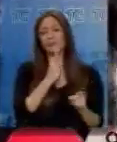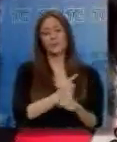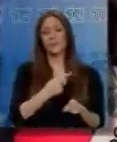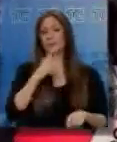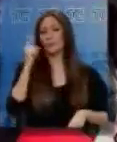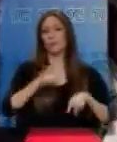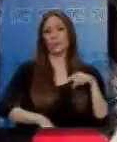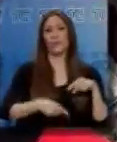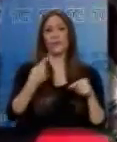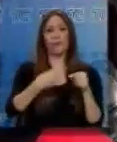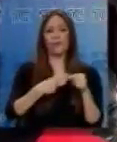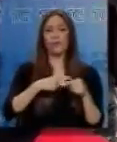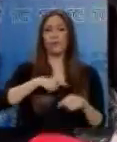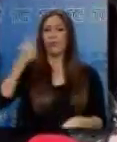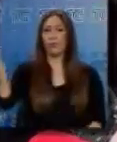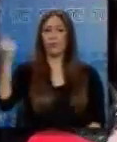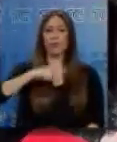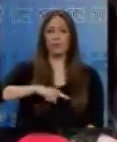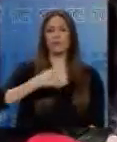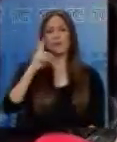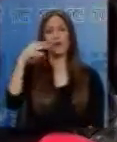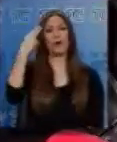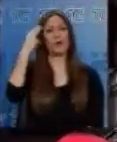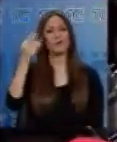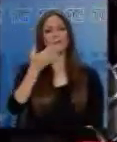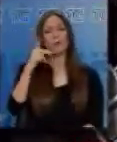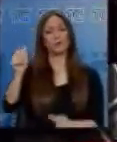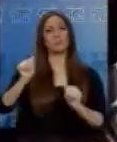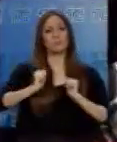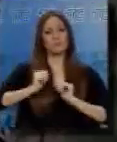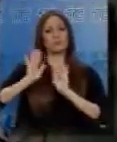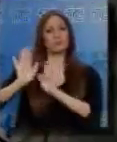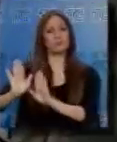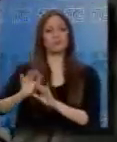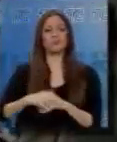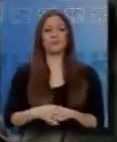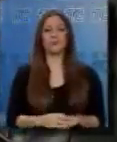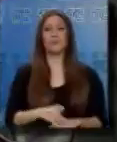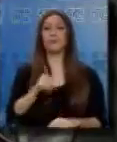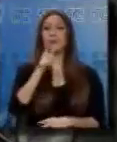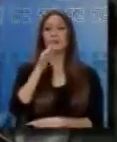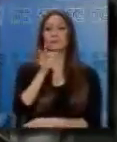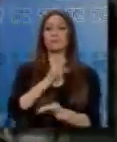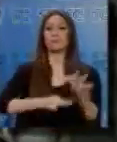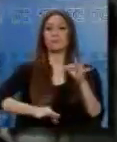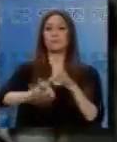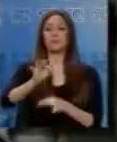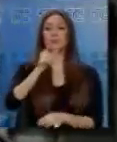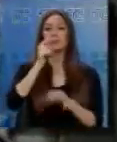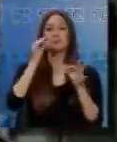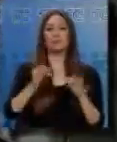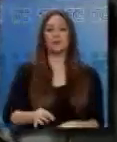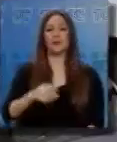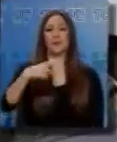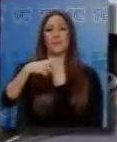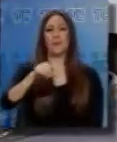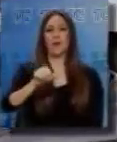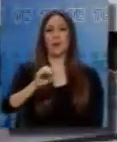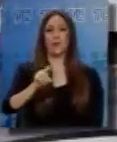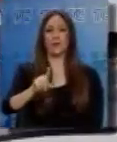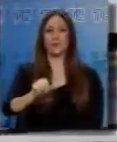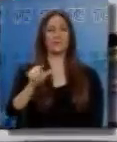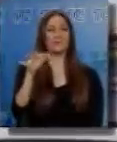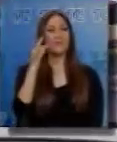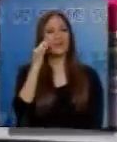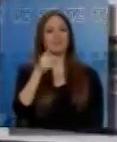puede venir a Quito, ¿no? Sí, yo le doy toda la razón. La apoyo totalmente. Este cargo será ocupado oficialmente por Paola Pavón. En